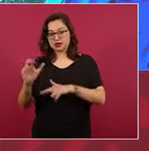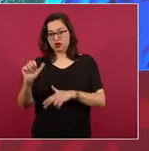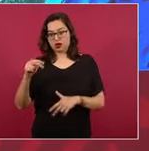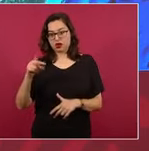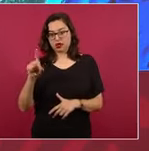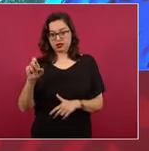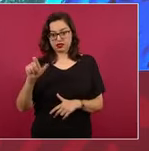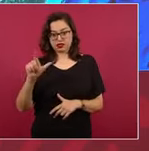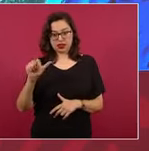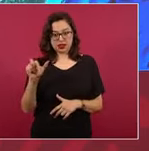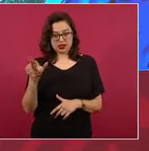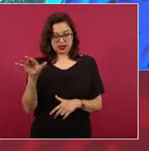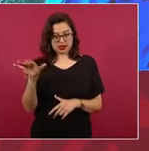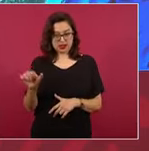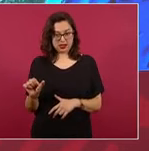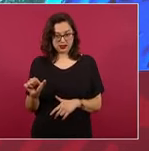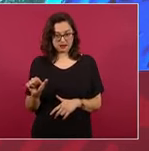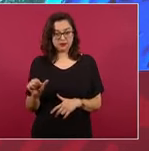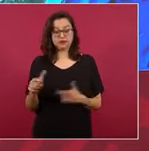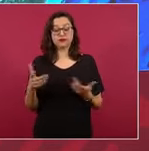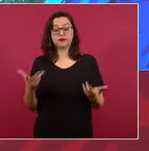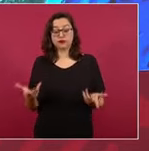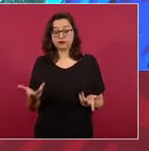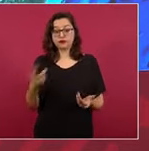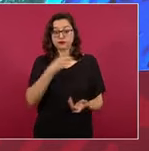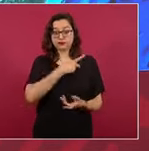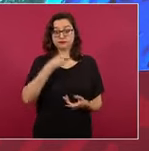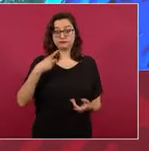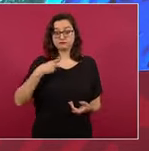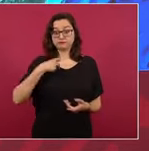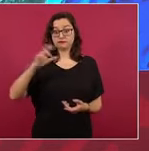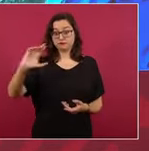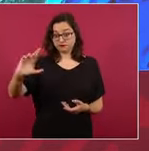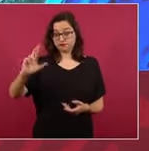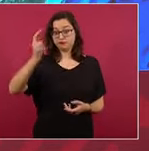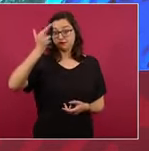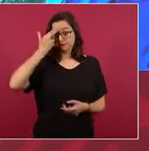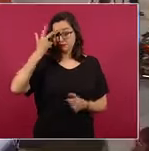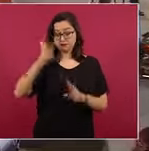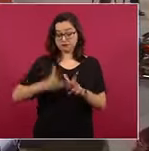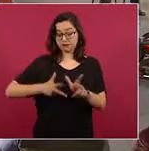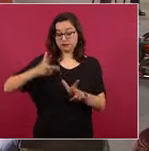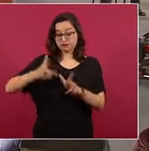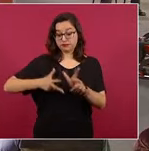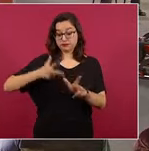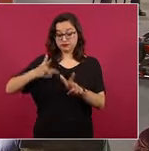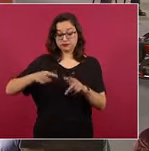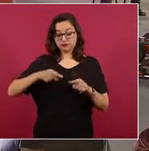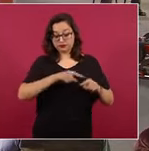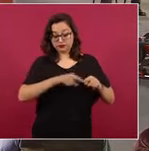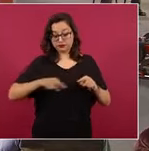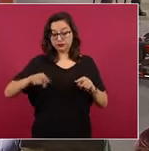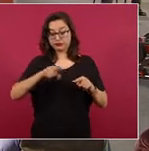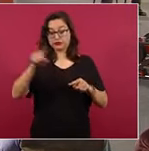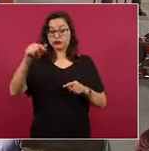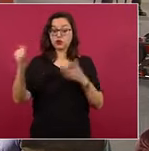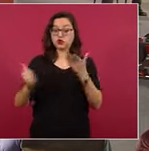Acuérdense que el tren es para comunicar las antiguas ciudades mayas y las